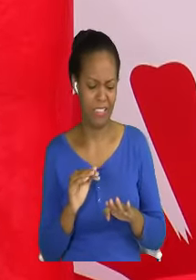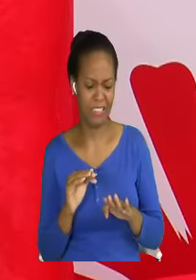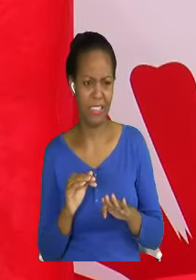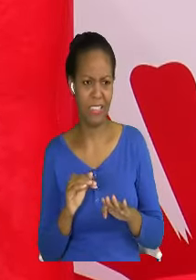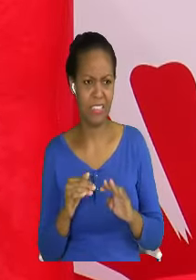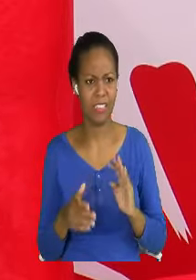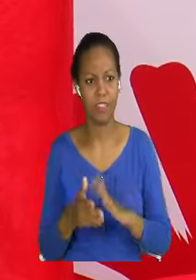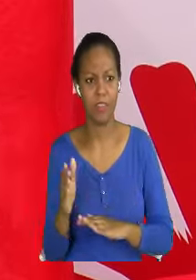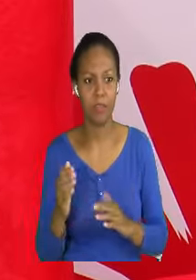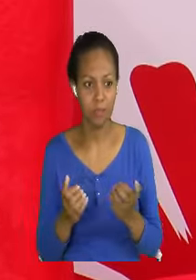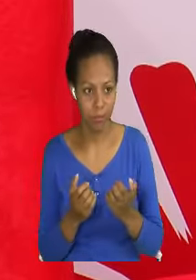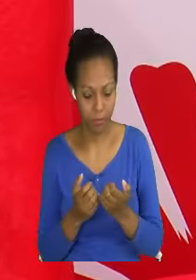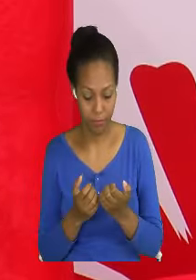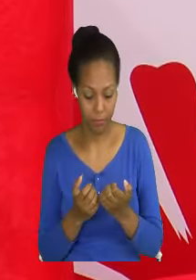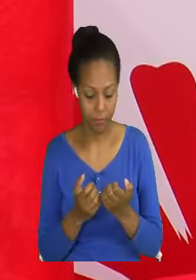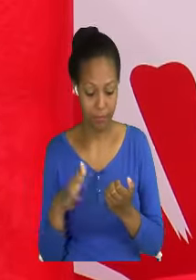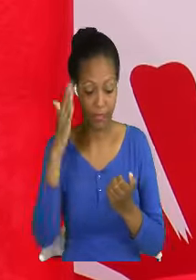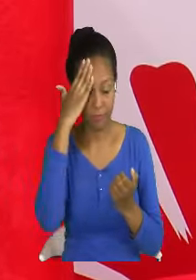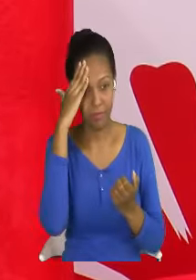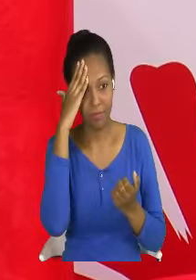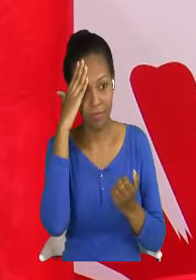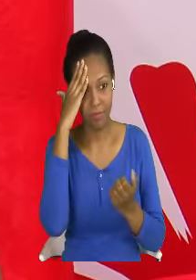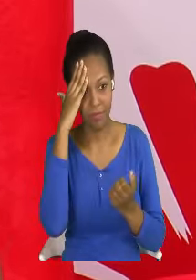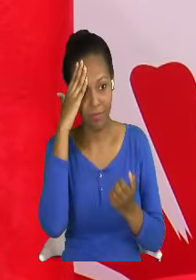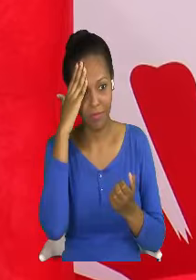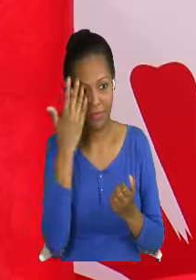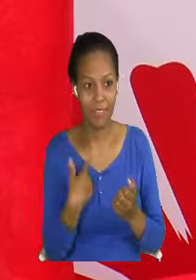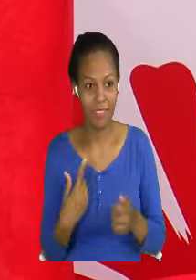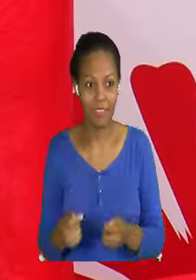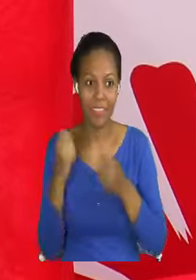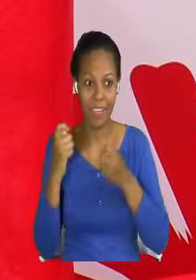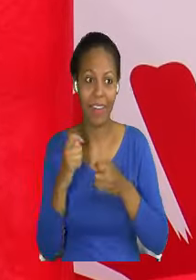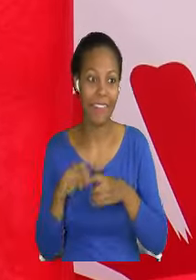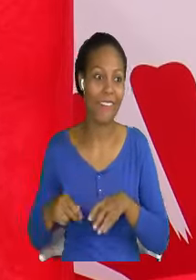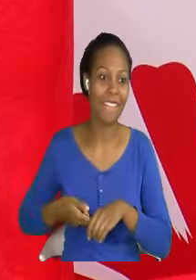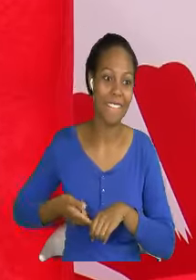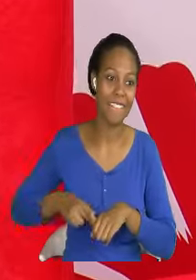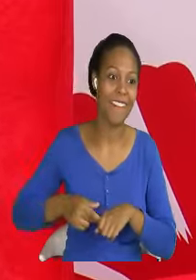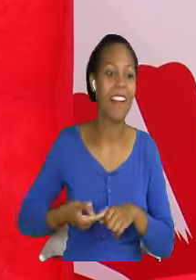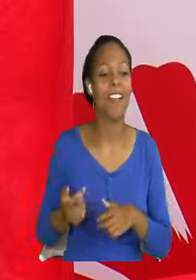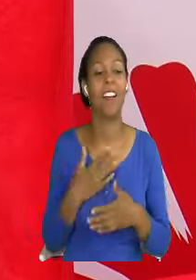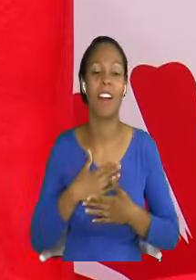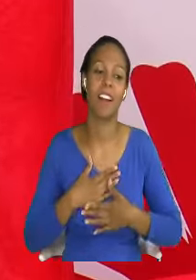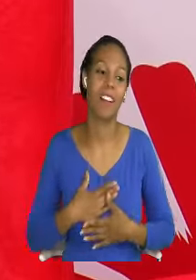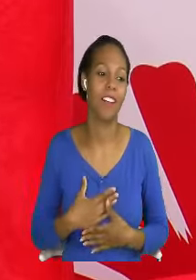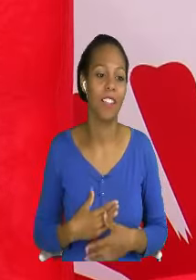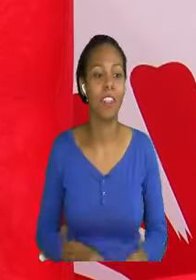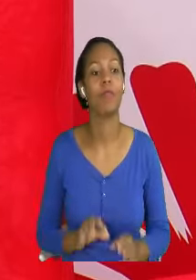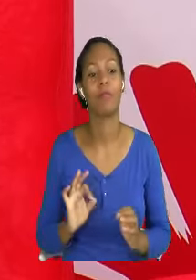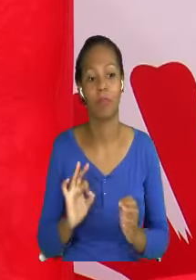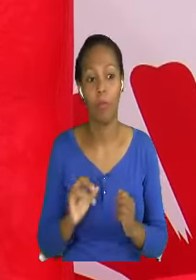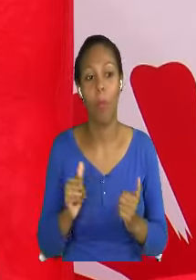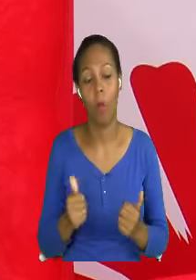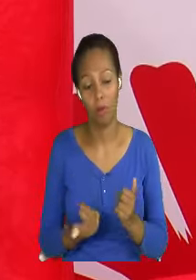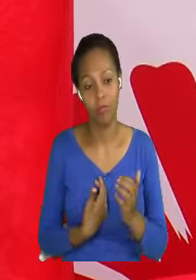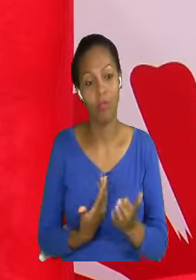saliendo de la casa y yo dije, no, pero yo tengo la salvación para esto y es mi removedor express. Entonces es muy bueno, yo lo